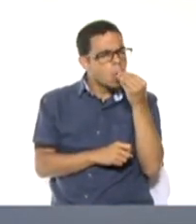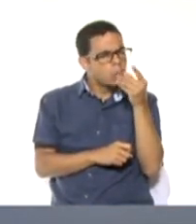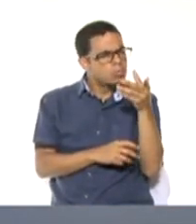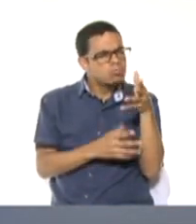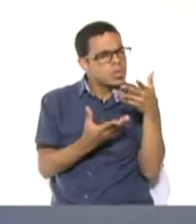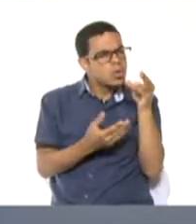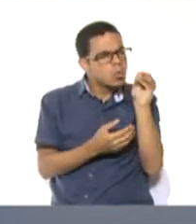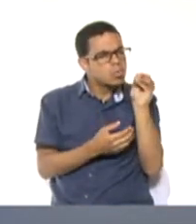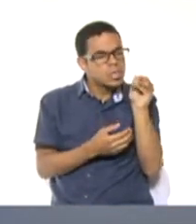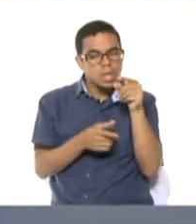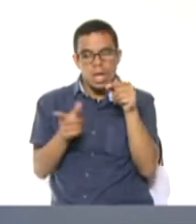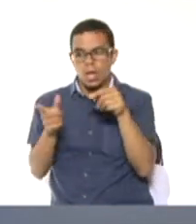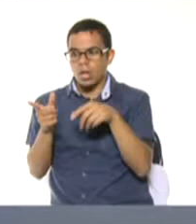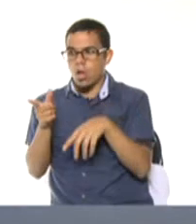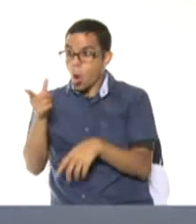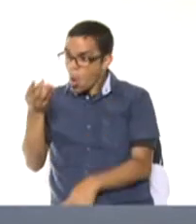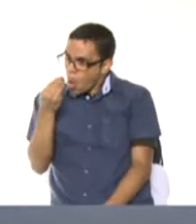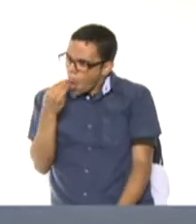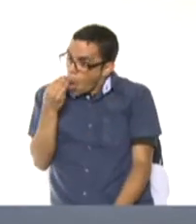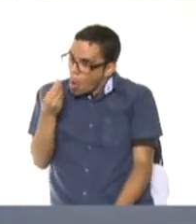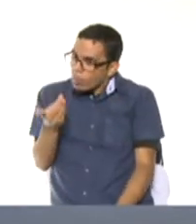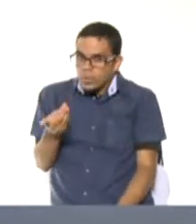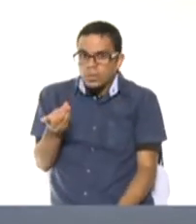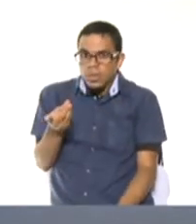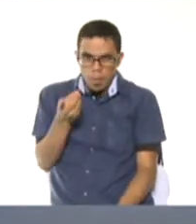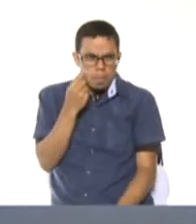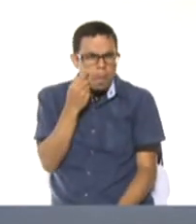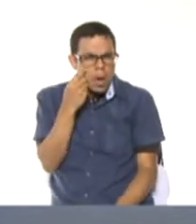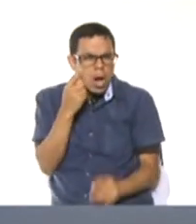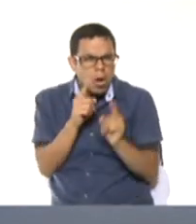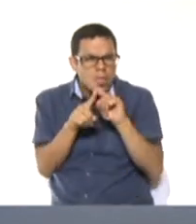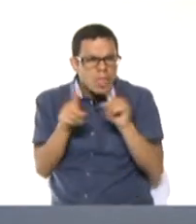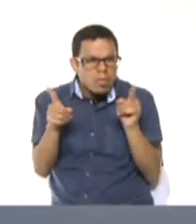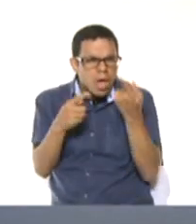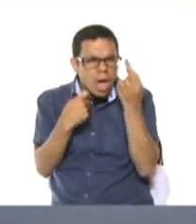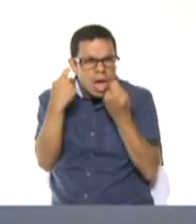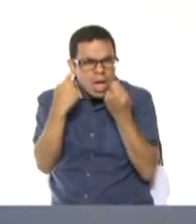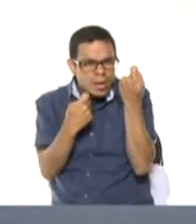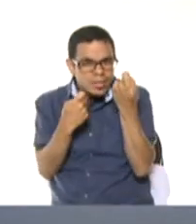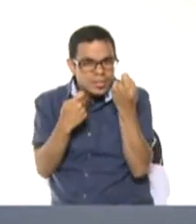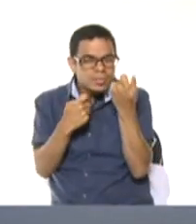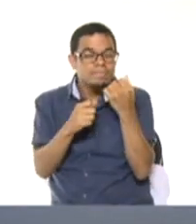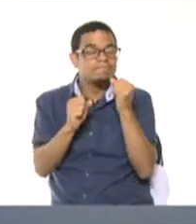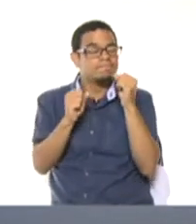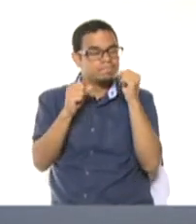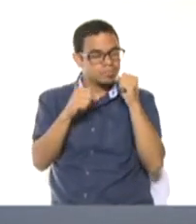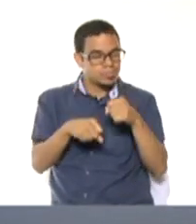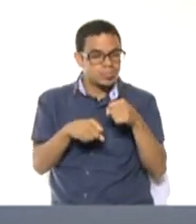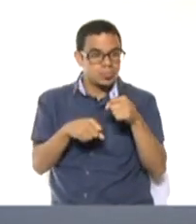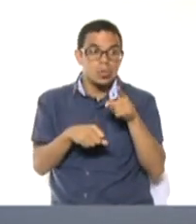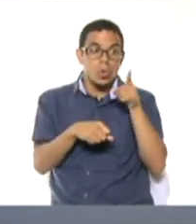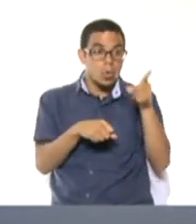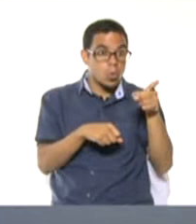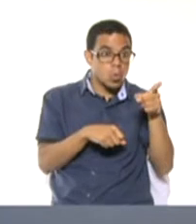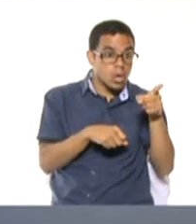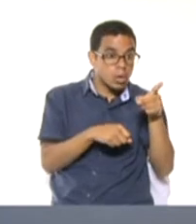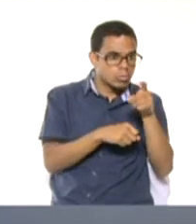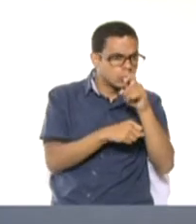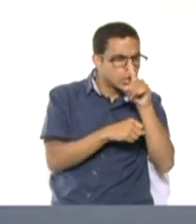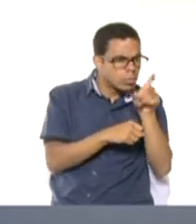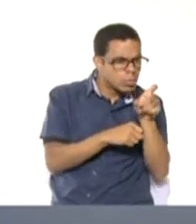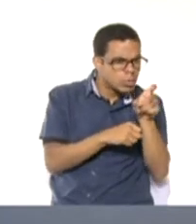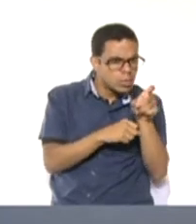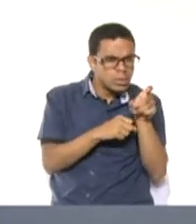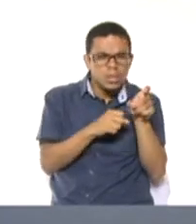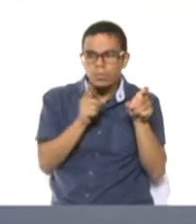¿comiste hoy? ¿Vieron la diferencia? ¿Pudiste dar la diferencia, Crisma? Claro que sí. Una es una afirmación y